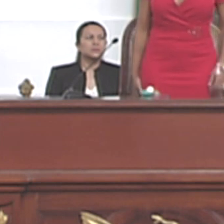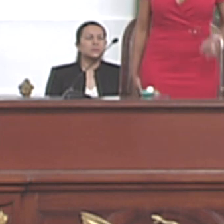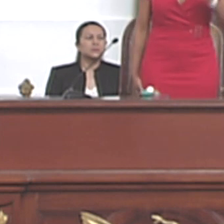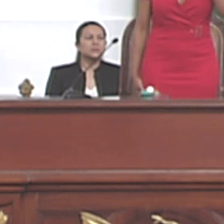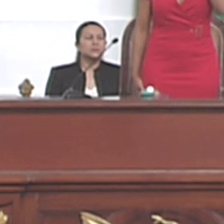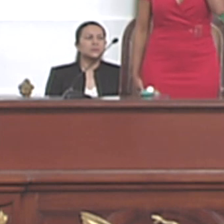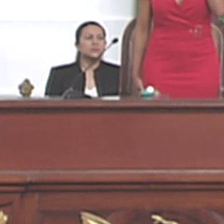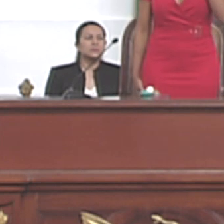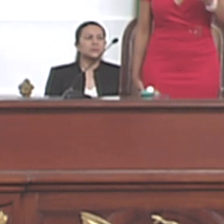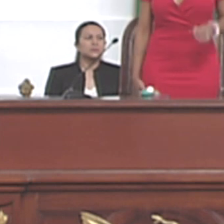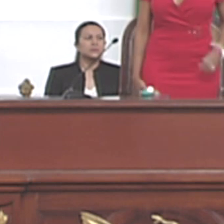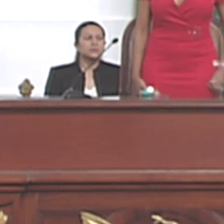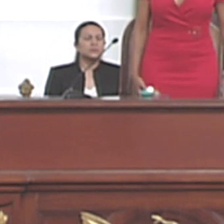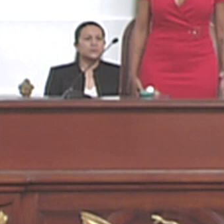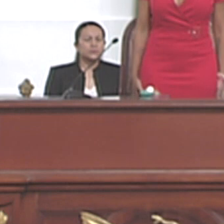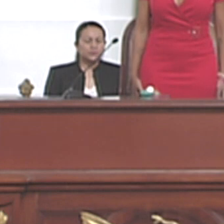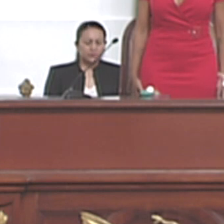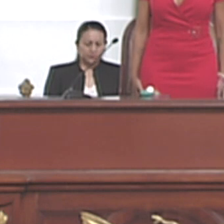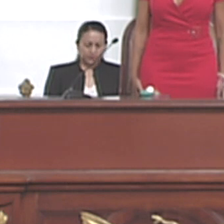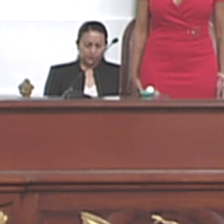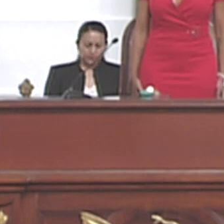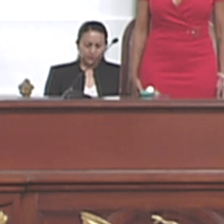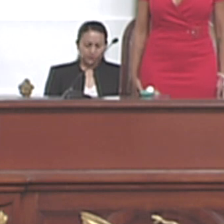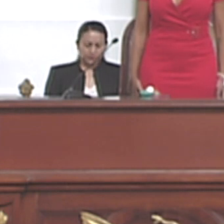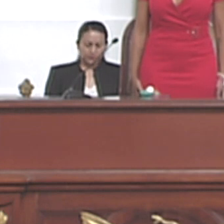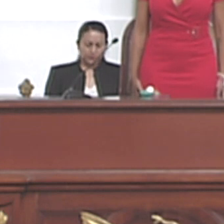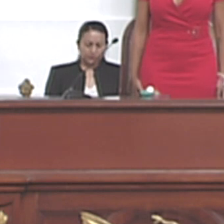y 2017.